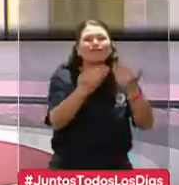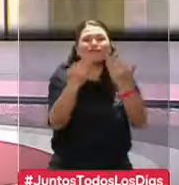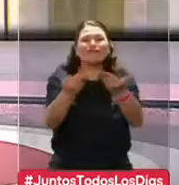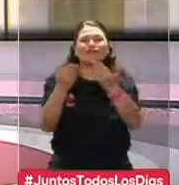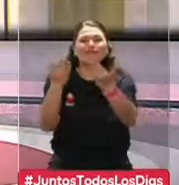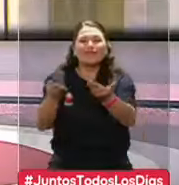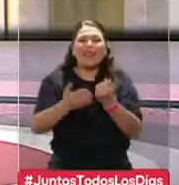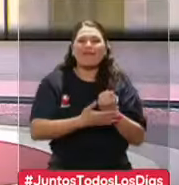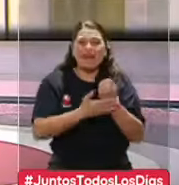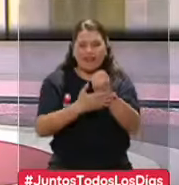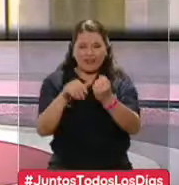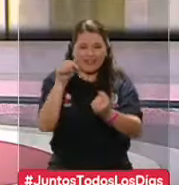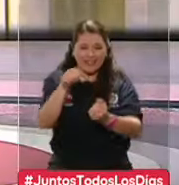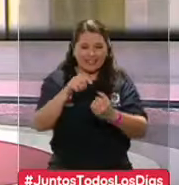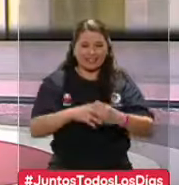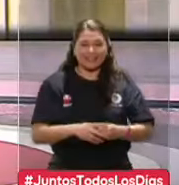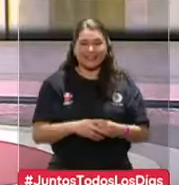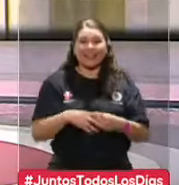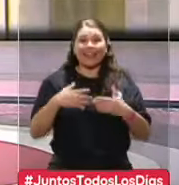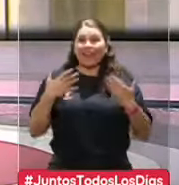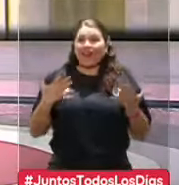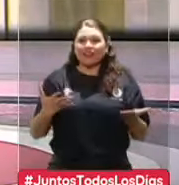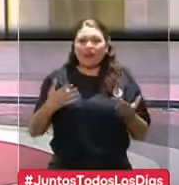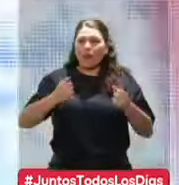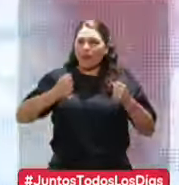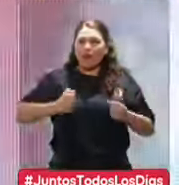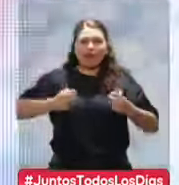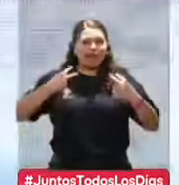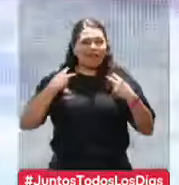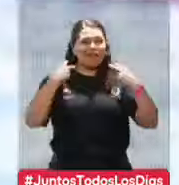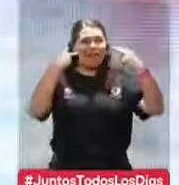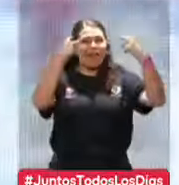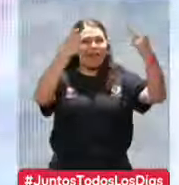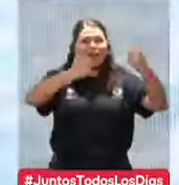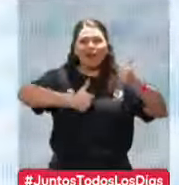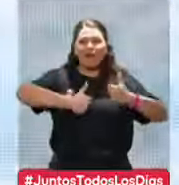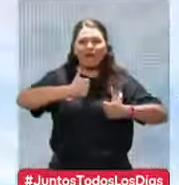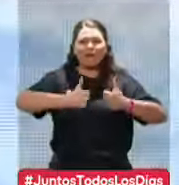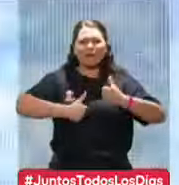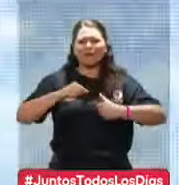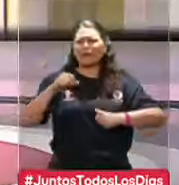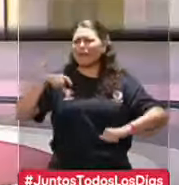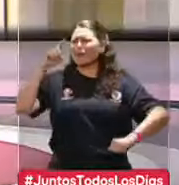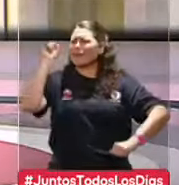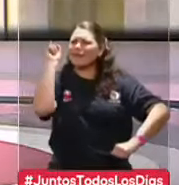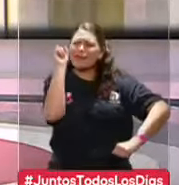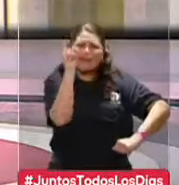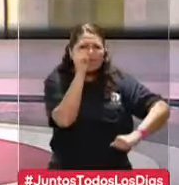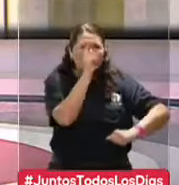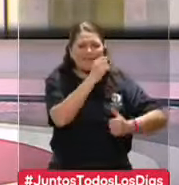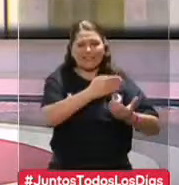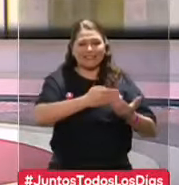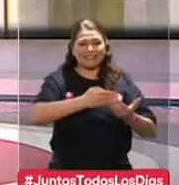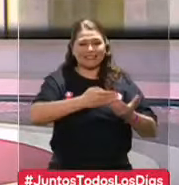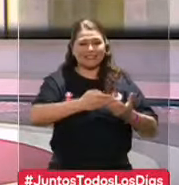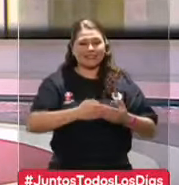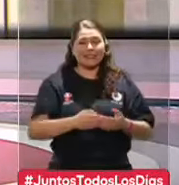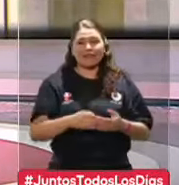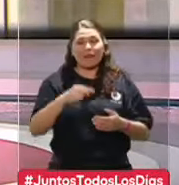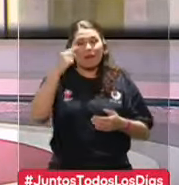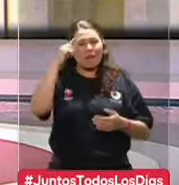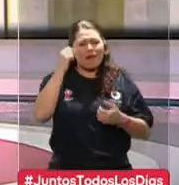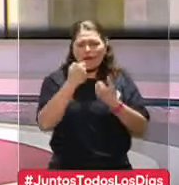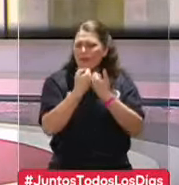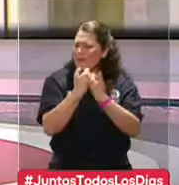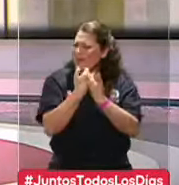O sea, la posibilidad de viajar, de competir, que es tan difícil para cualquier